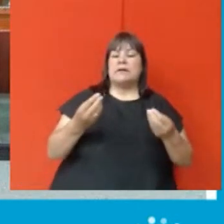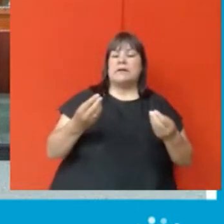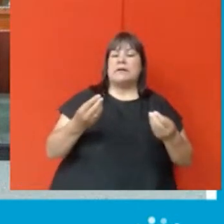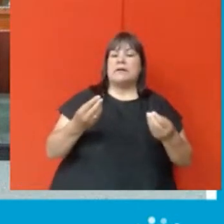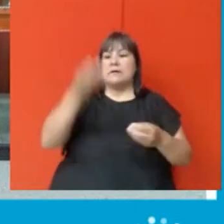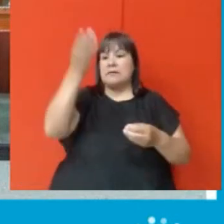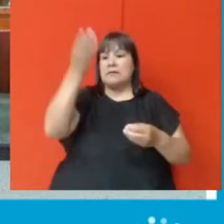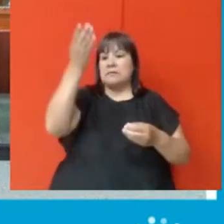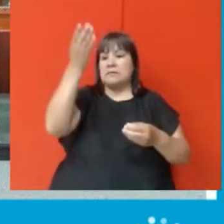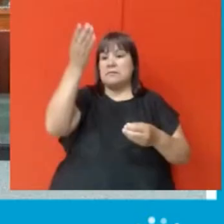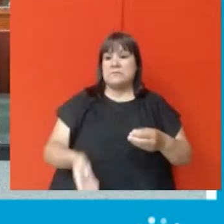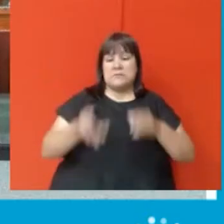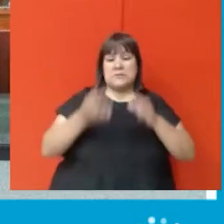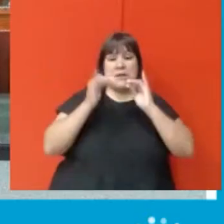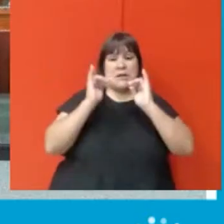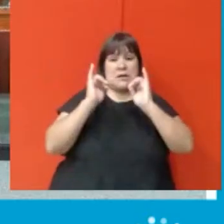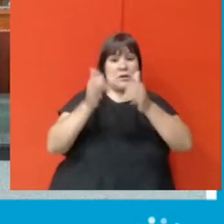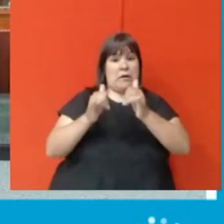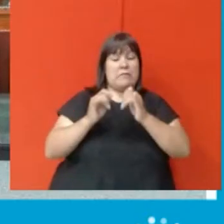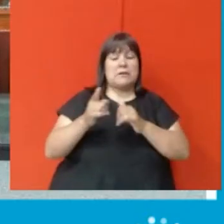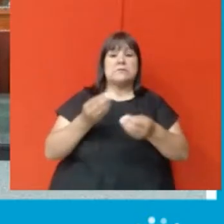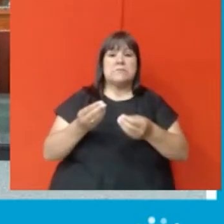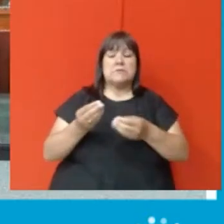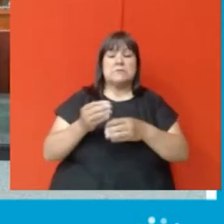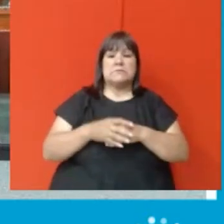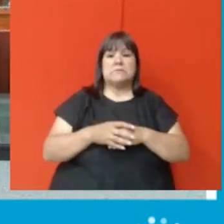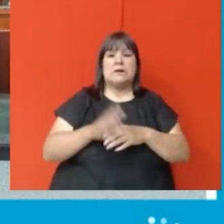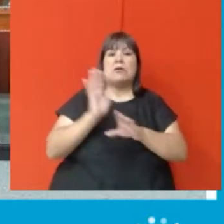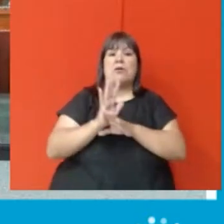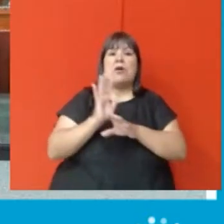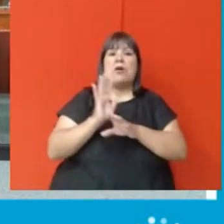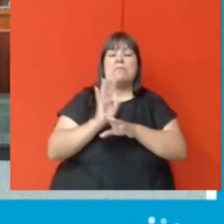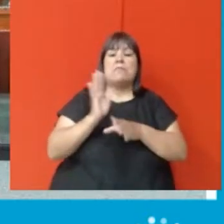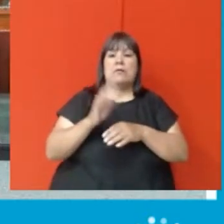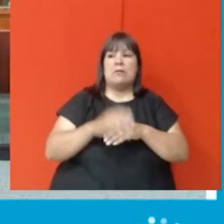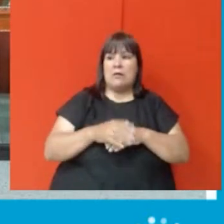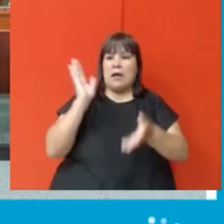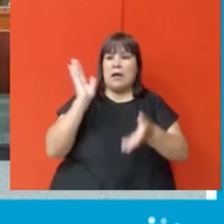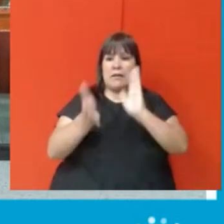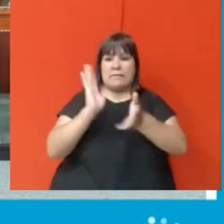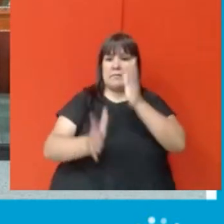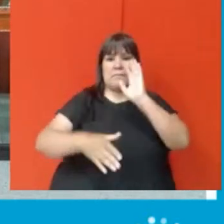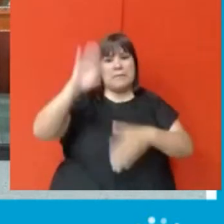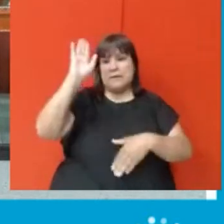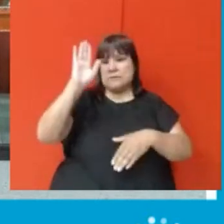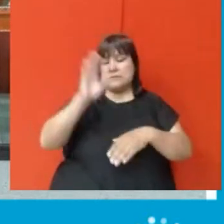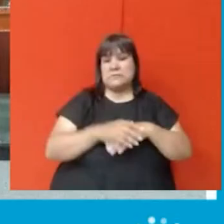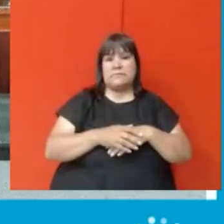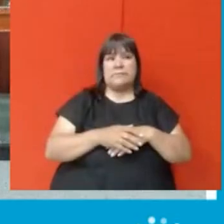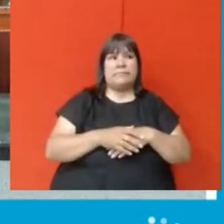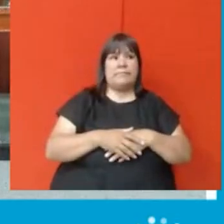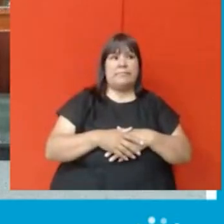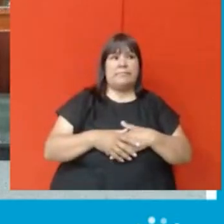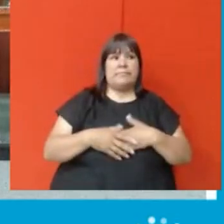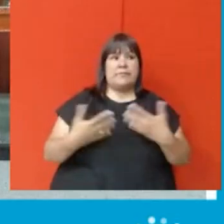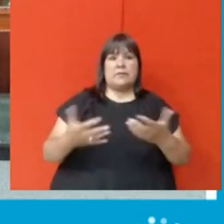joven es más agresivo hacia las personas mayores, que el personal que